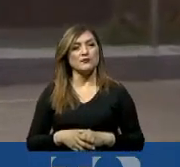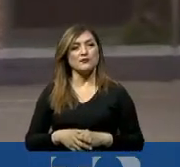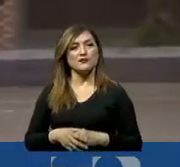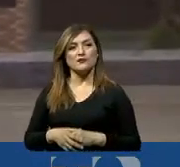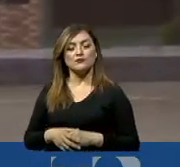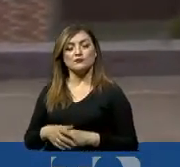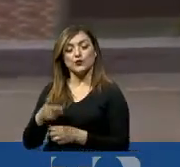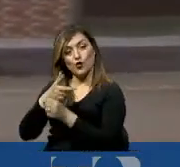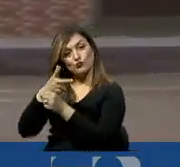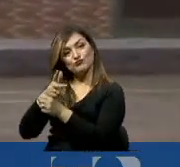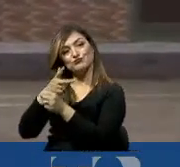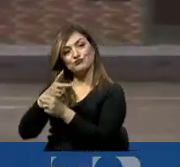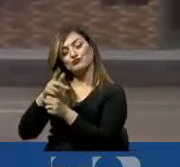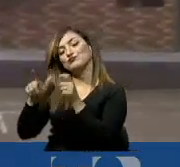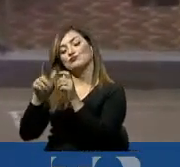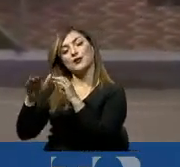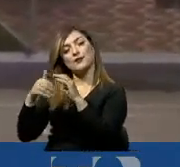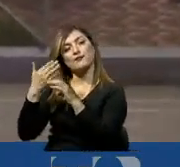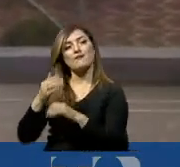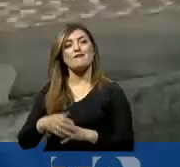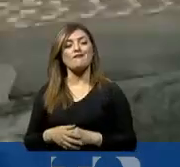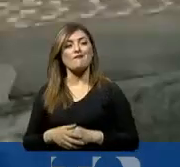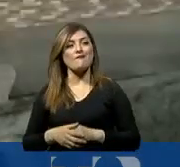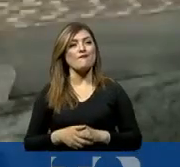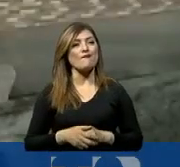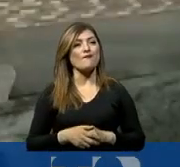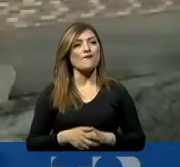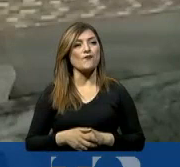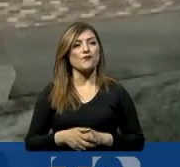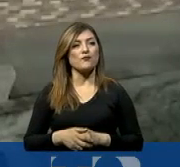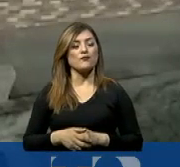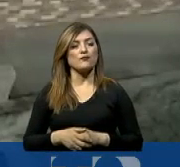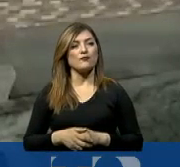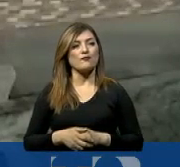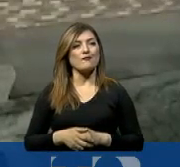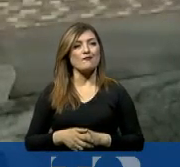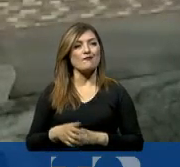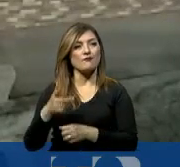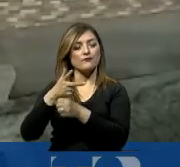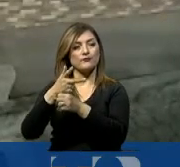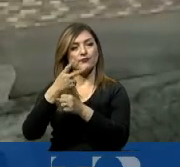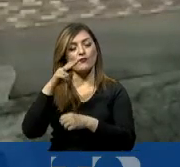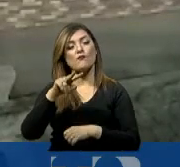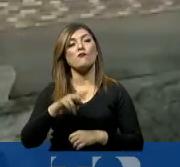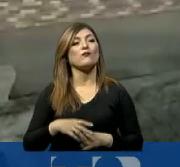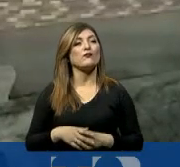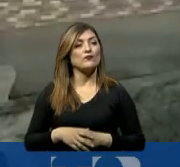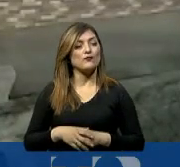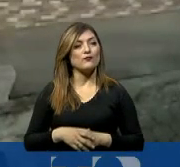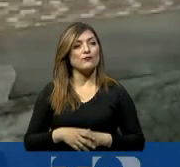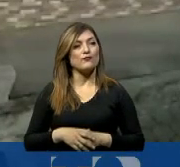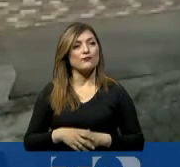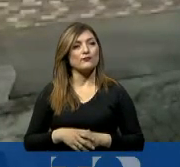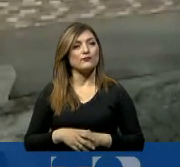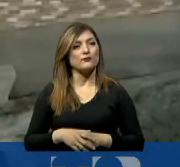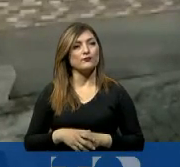Precisamente tenemos un video que nos proporcionaron los vecinos, los moradores de aquí de este sector. No sé si producción me puede, por favor, ayudar. En este